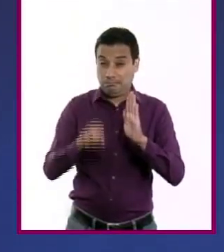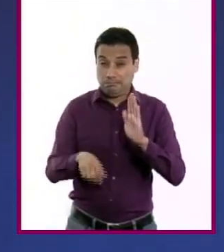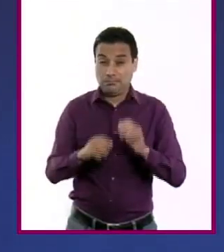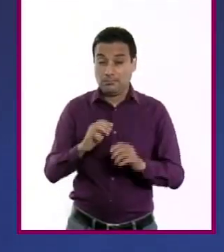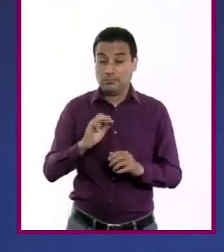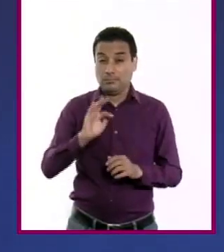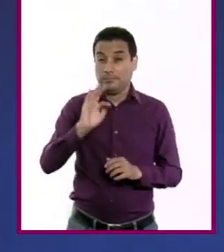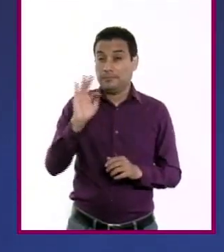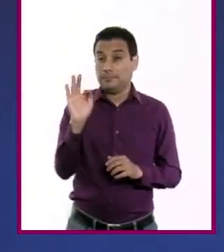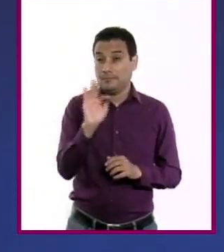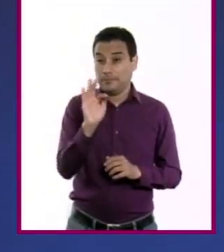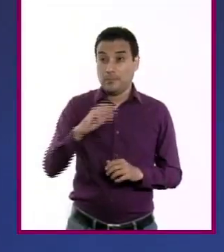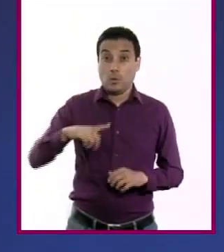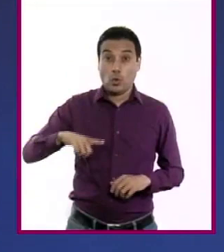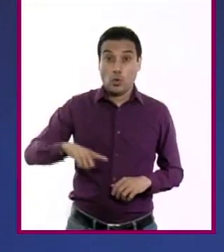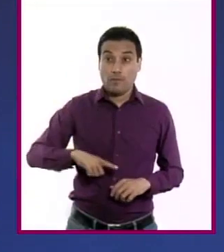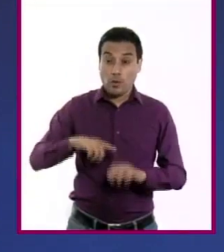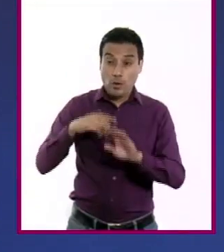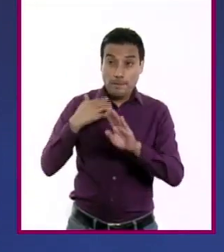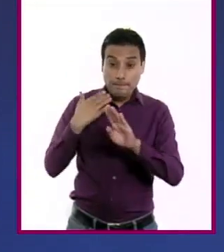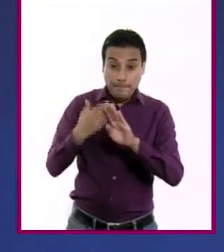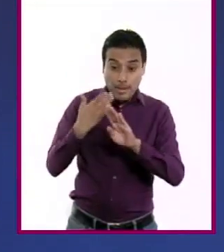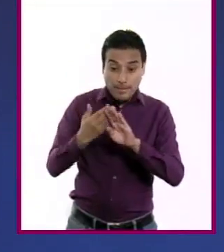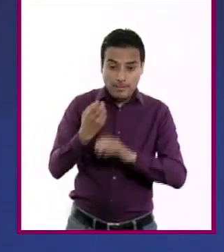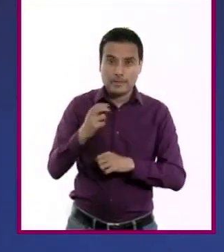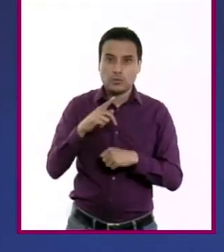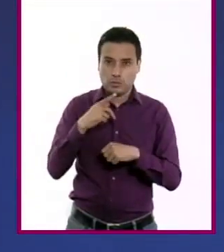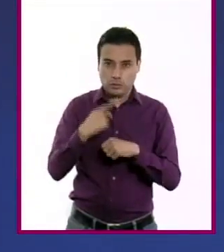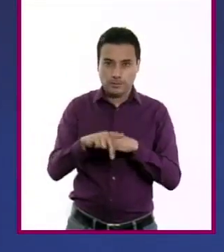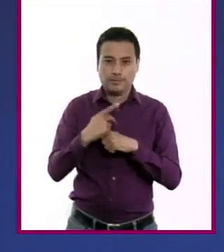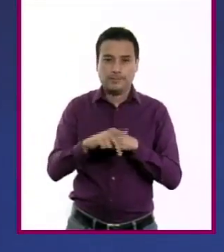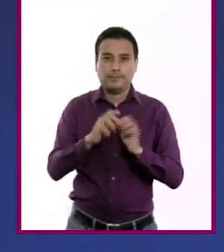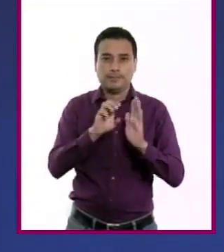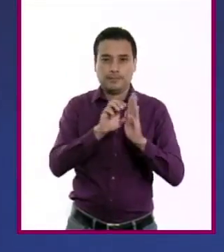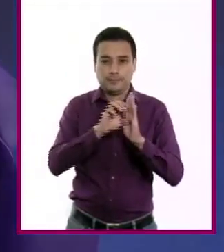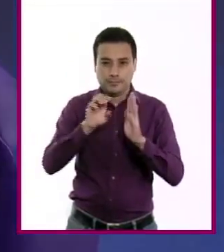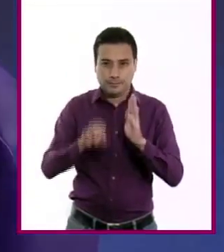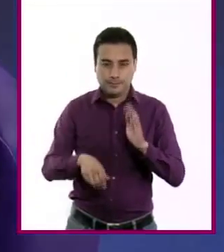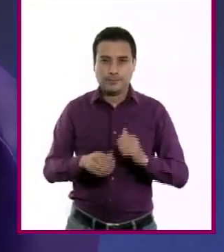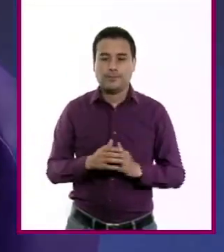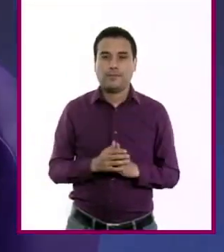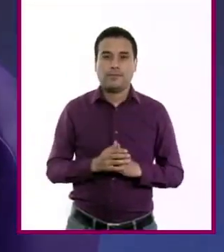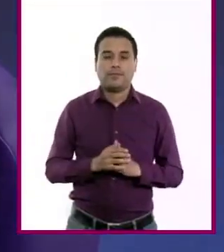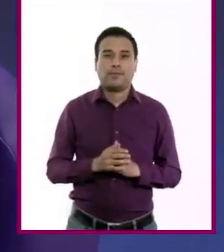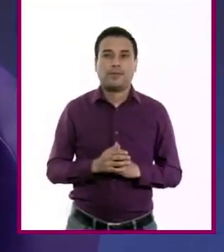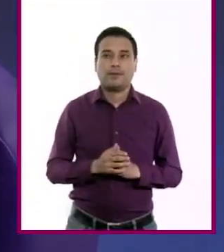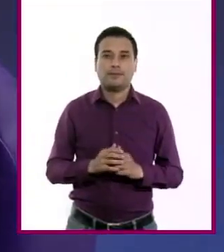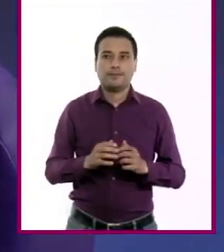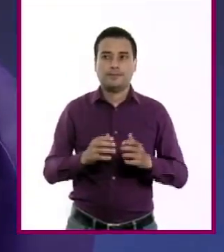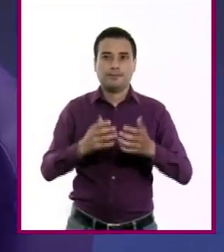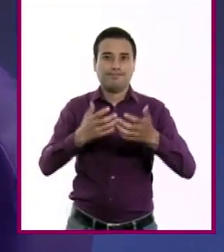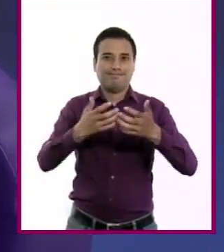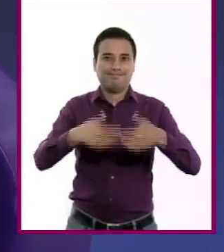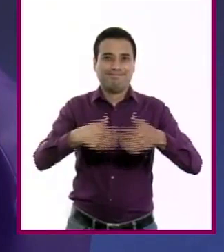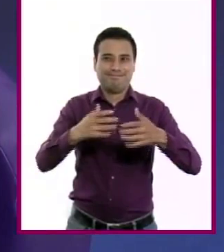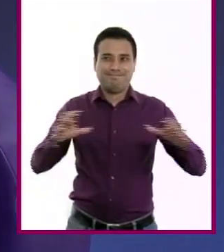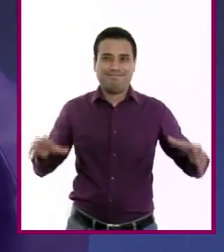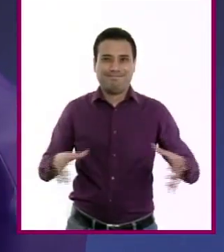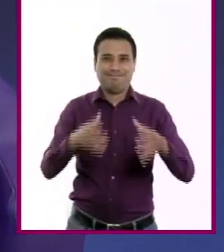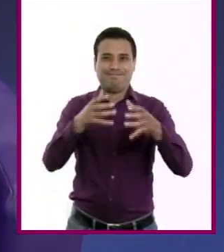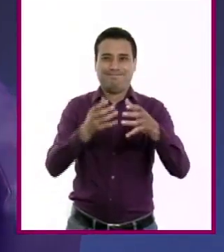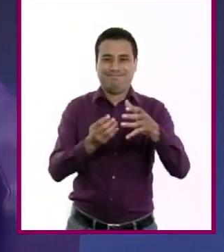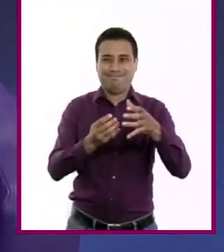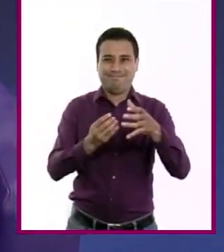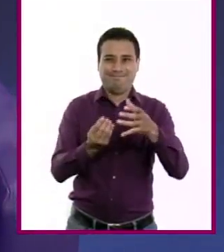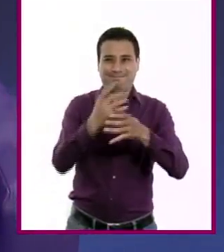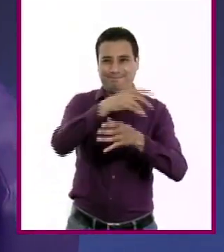atacar directamente a un gobierno, ¿no? Uh-huh. Por ejemplo, muchas centrales eléctricas, ¿no? Nucleares, uh-huh. pues están conectadas a través de internet.